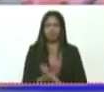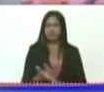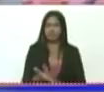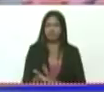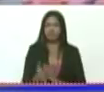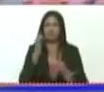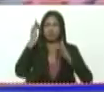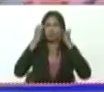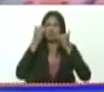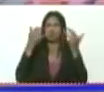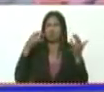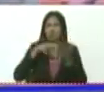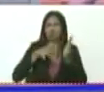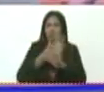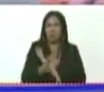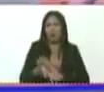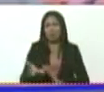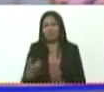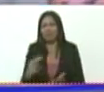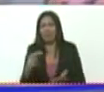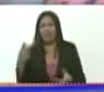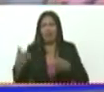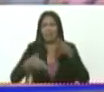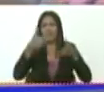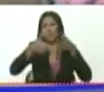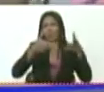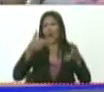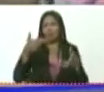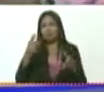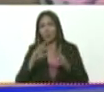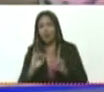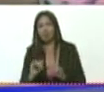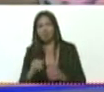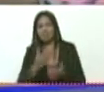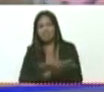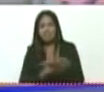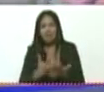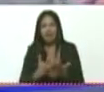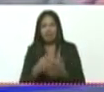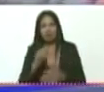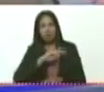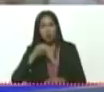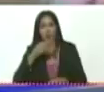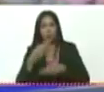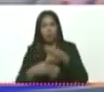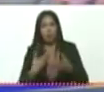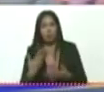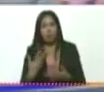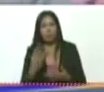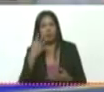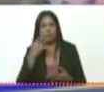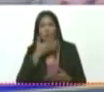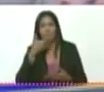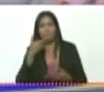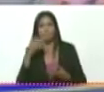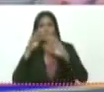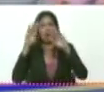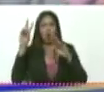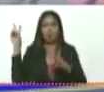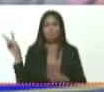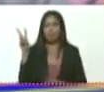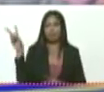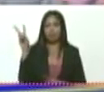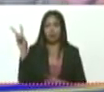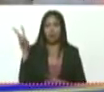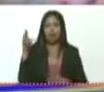Festín de muerte y de sangre. ¿Puede surgir un mejor país de un acto de violencia, de un festín de muerte,